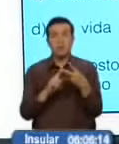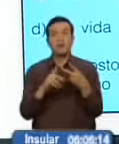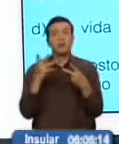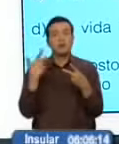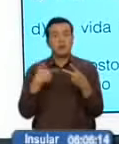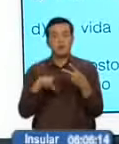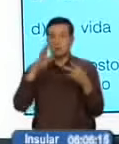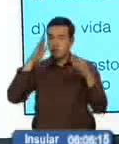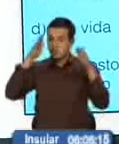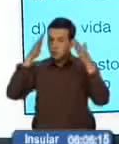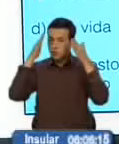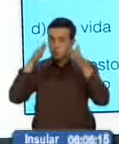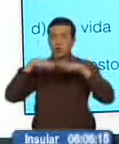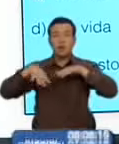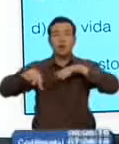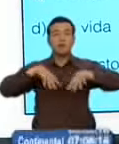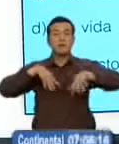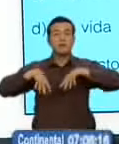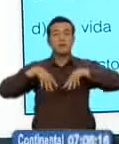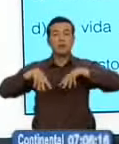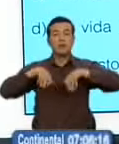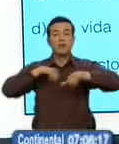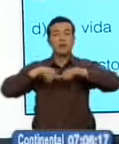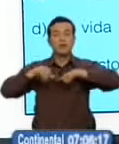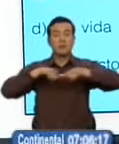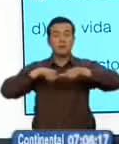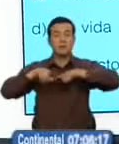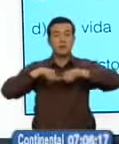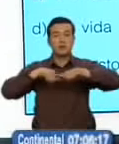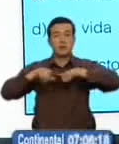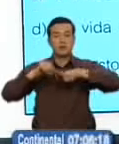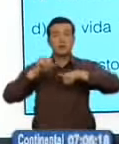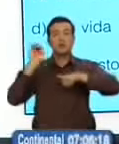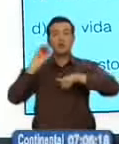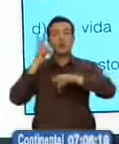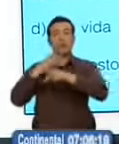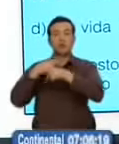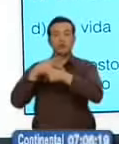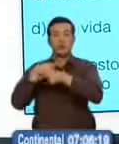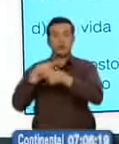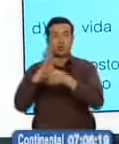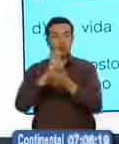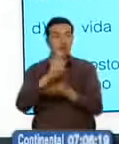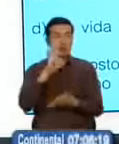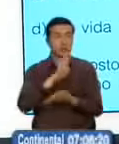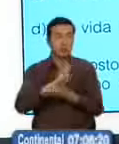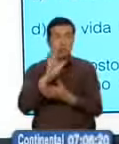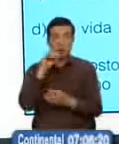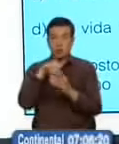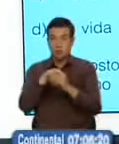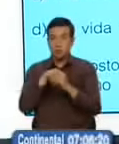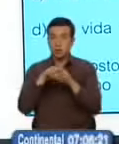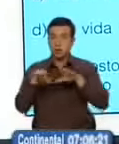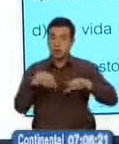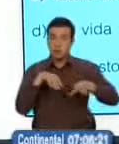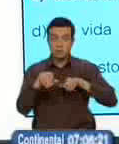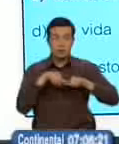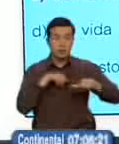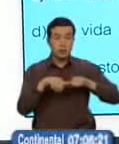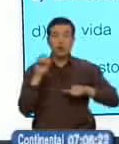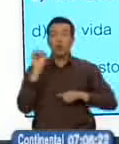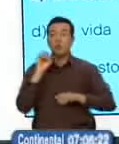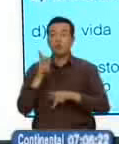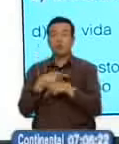estar destinados a actividades administrativas y o productivas. Las escuelas no están destinadas a actividades administrativas